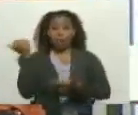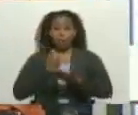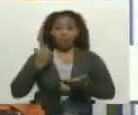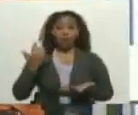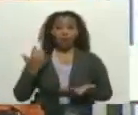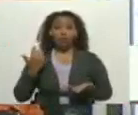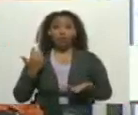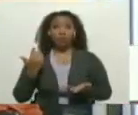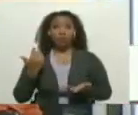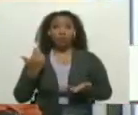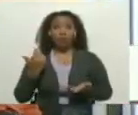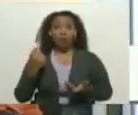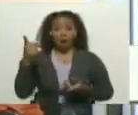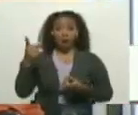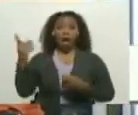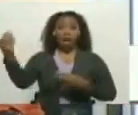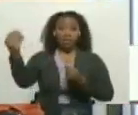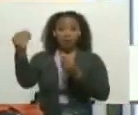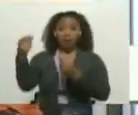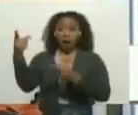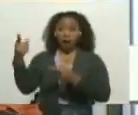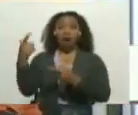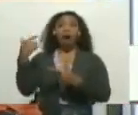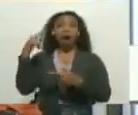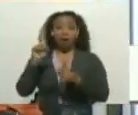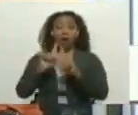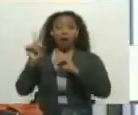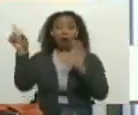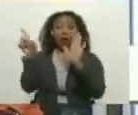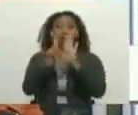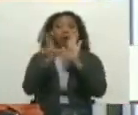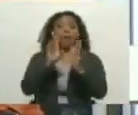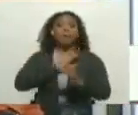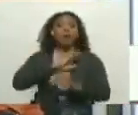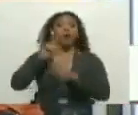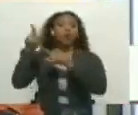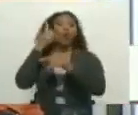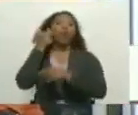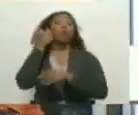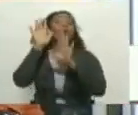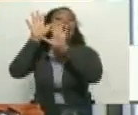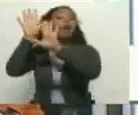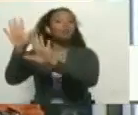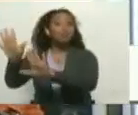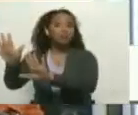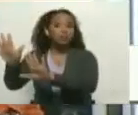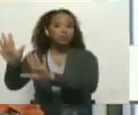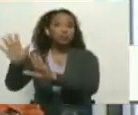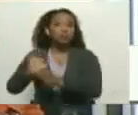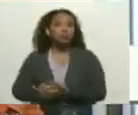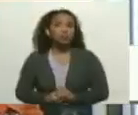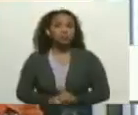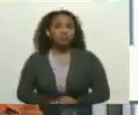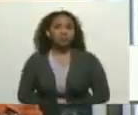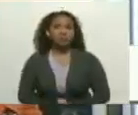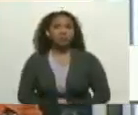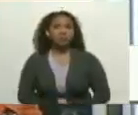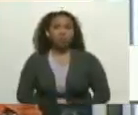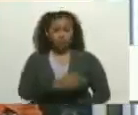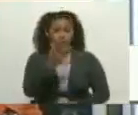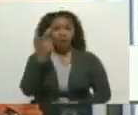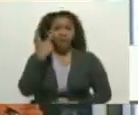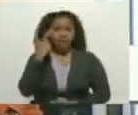Vale tanto y vale tanto, como en el lejano oeste. Esa es la ley de ellos, ¿eh? El lejano. ¿Ustedes se acuerdan de esas películas de? ¿Alguien ha visto esa película?